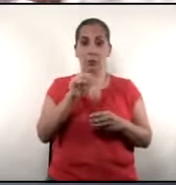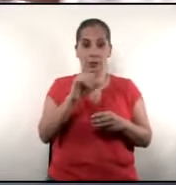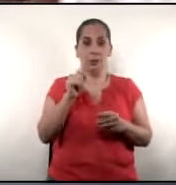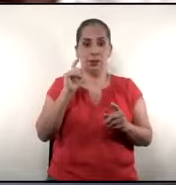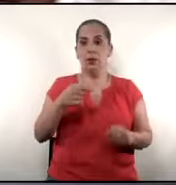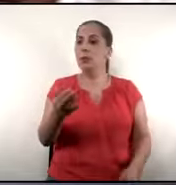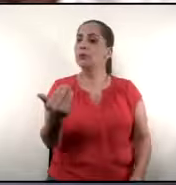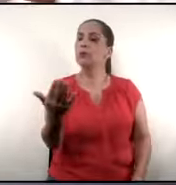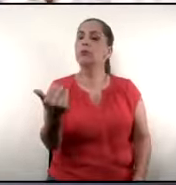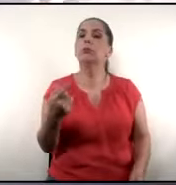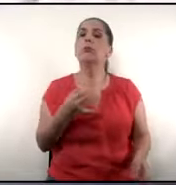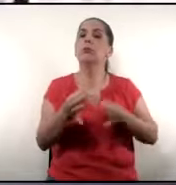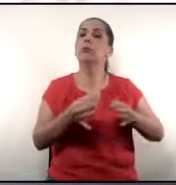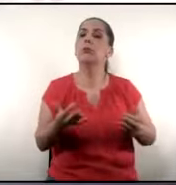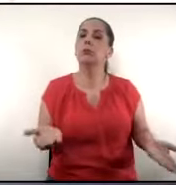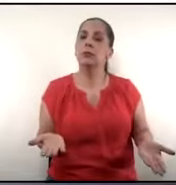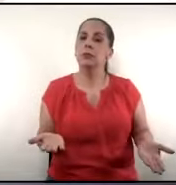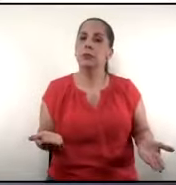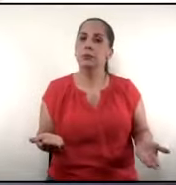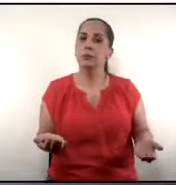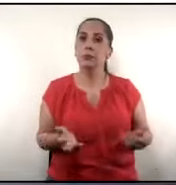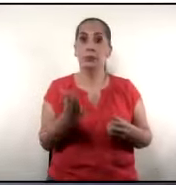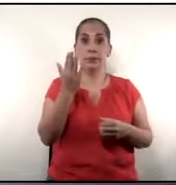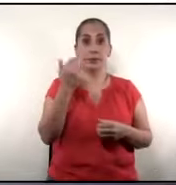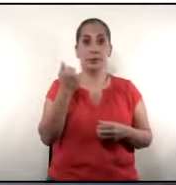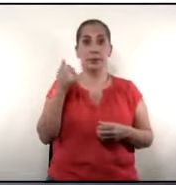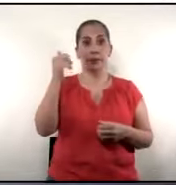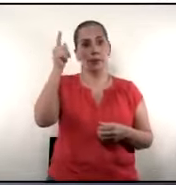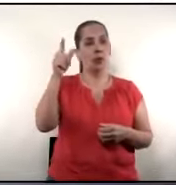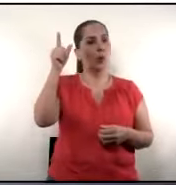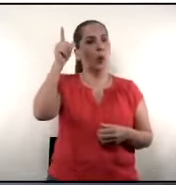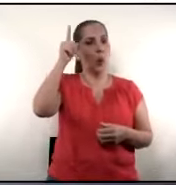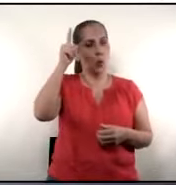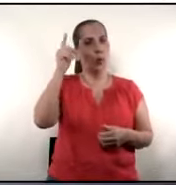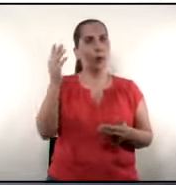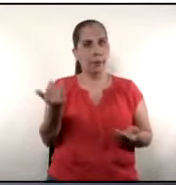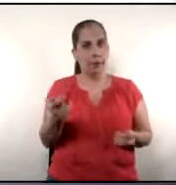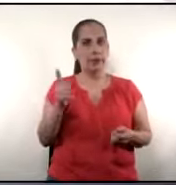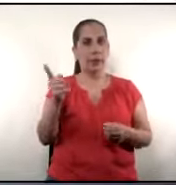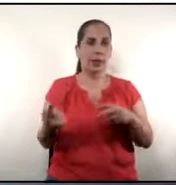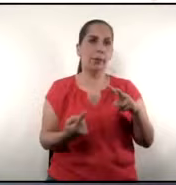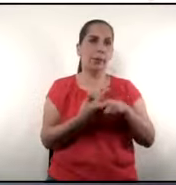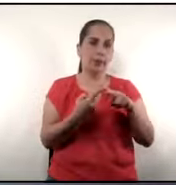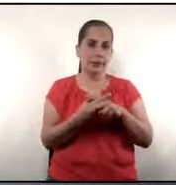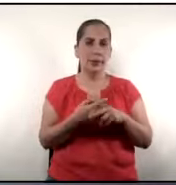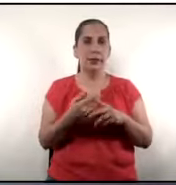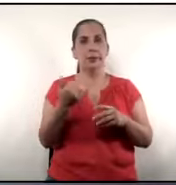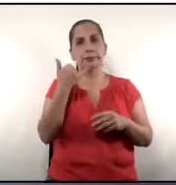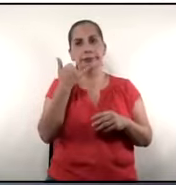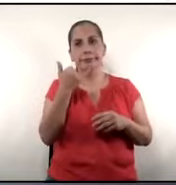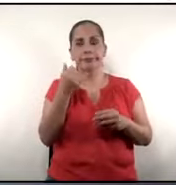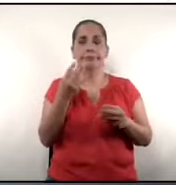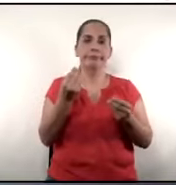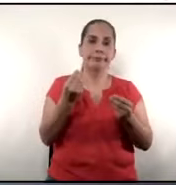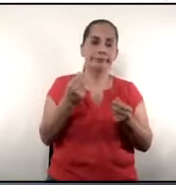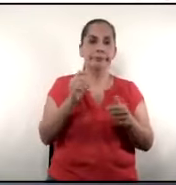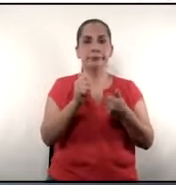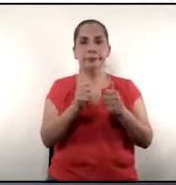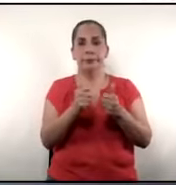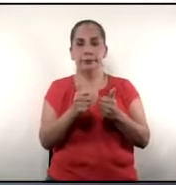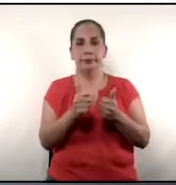cuentas, etcétera, etcétera, porque obviamente saltará aquí el tema de las tarifas poco competitivas,